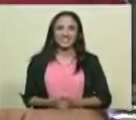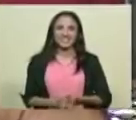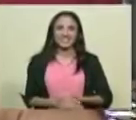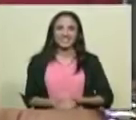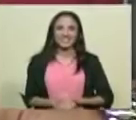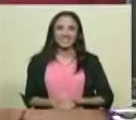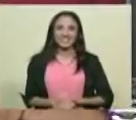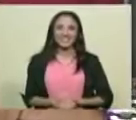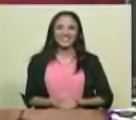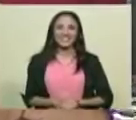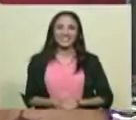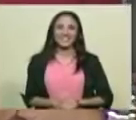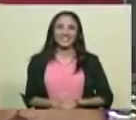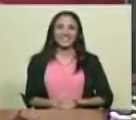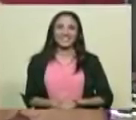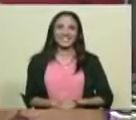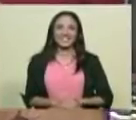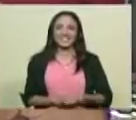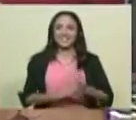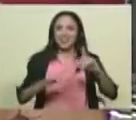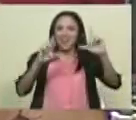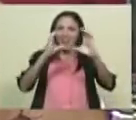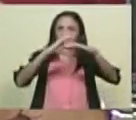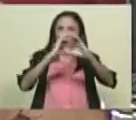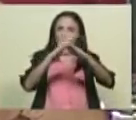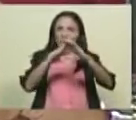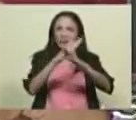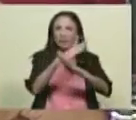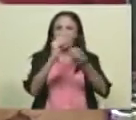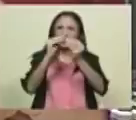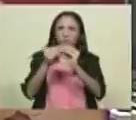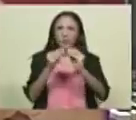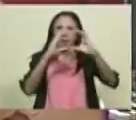La toma, no se puede, ¿verdad? Hasta ahí da la cámara.